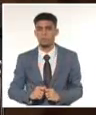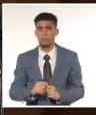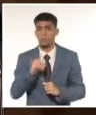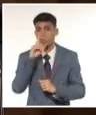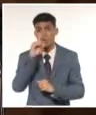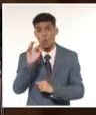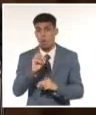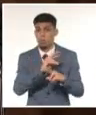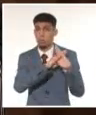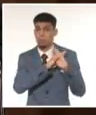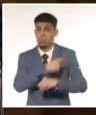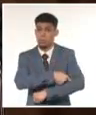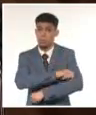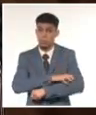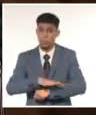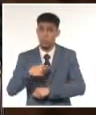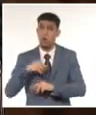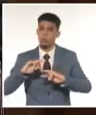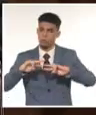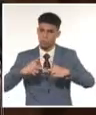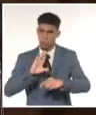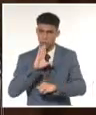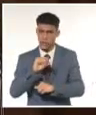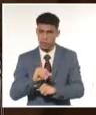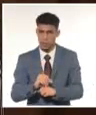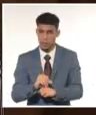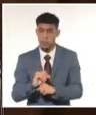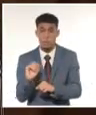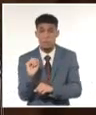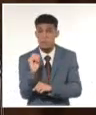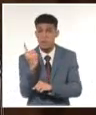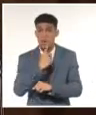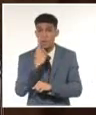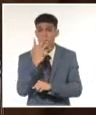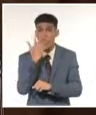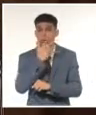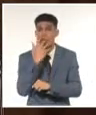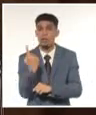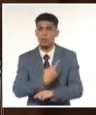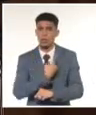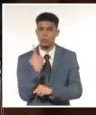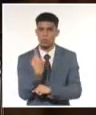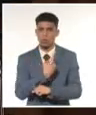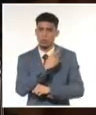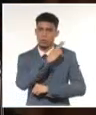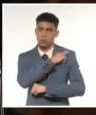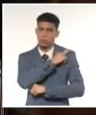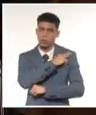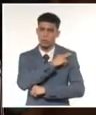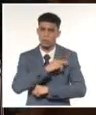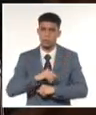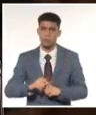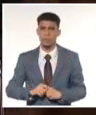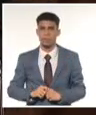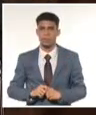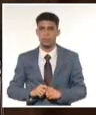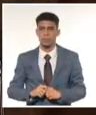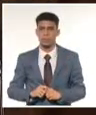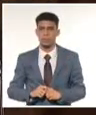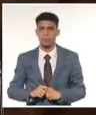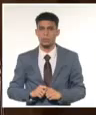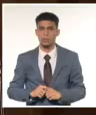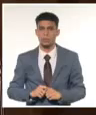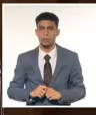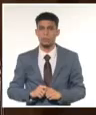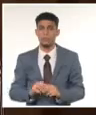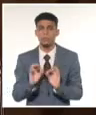responsabilidad del pueblo, insisto una vez más, es tarea en primer lugar de nosotros los dirigentes. La exhortación nunca ha sido a